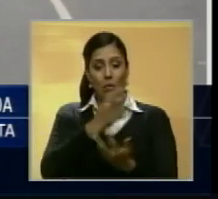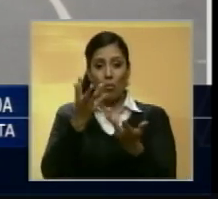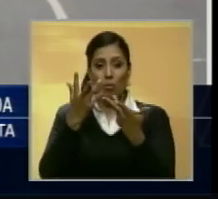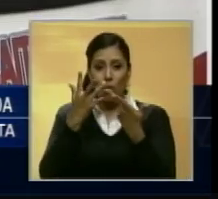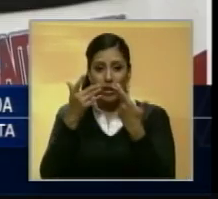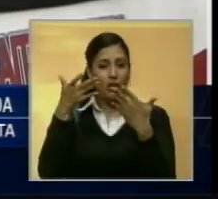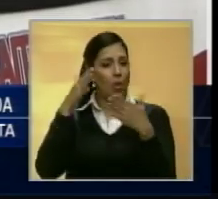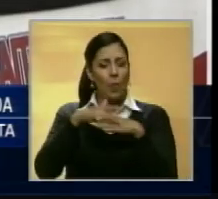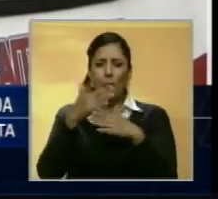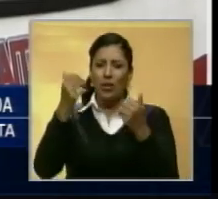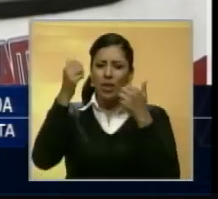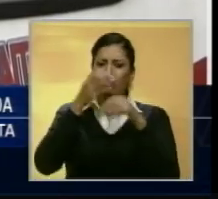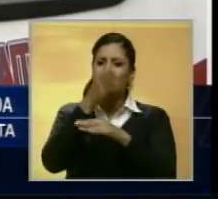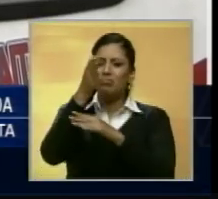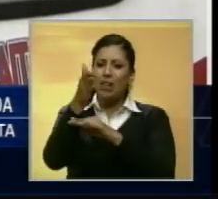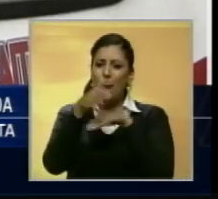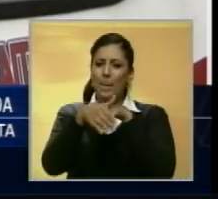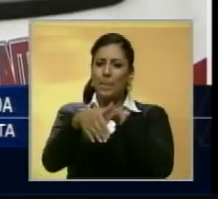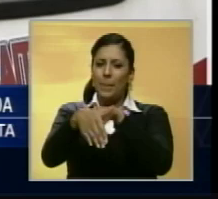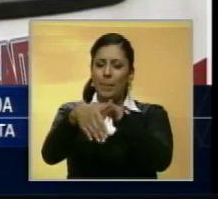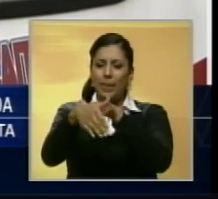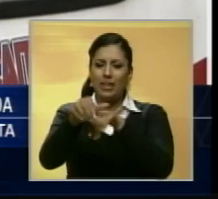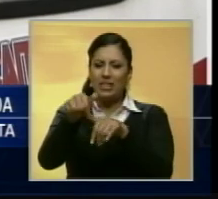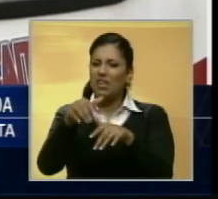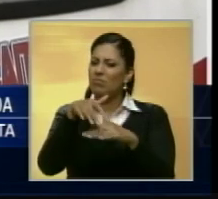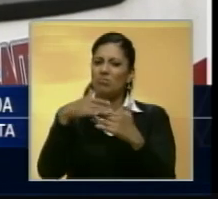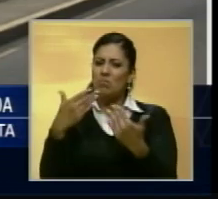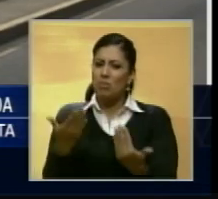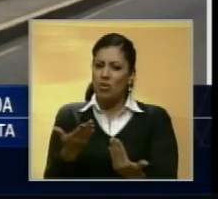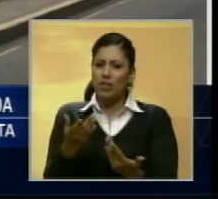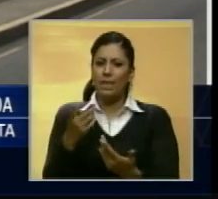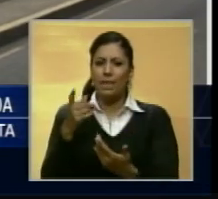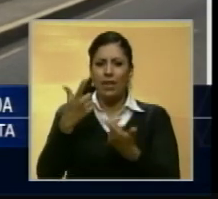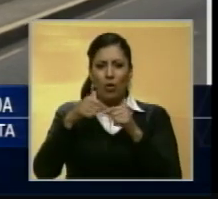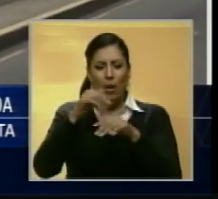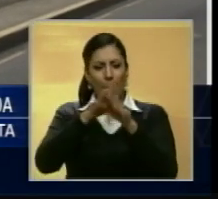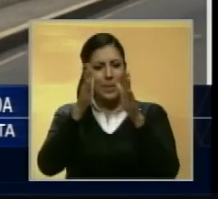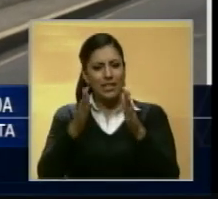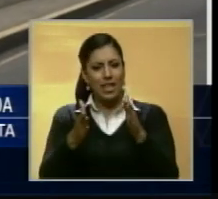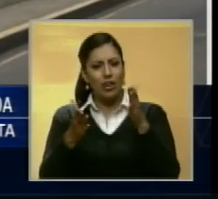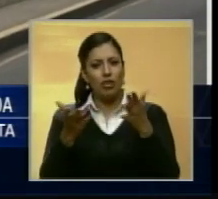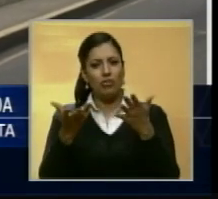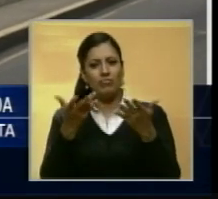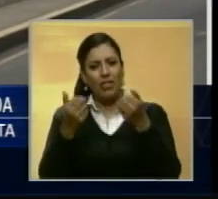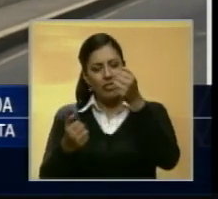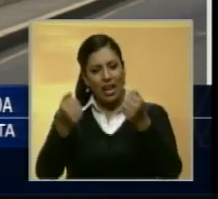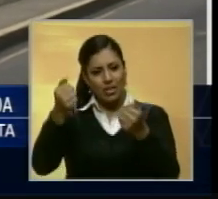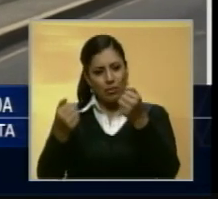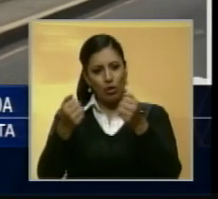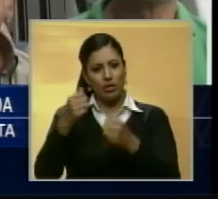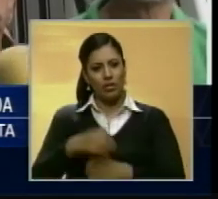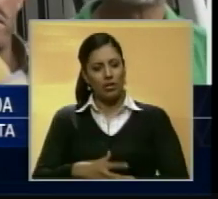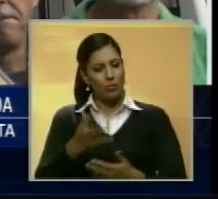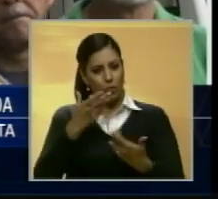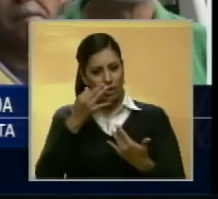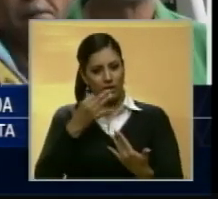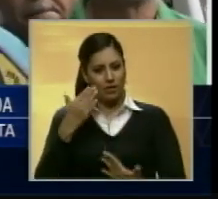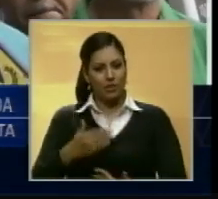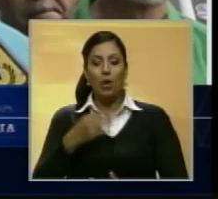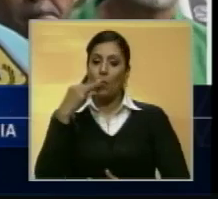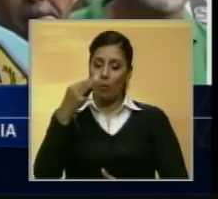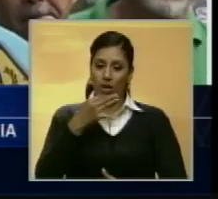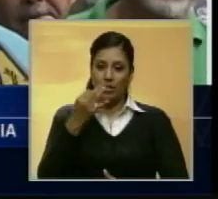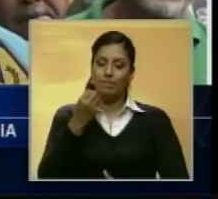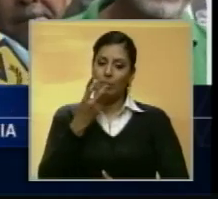cuente por qué acudieron a esta instancia. Entendemos que están en la sede del Ministerio de Transporte Terrestre. Buenas tardes. Buenas